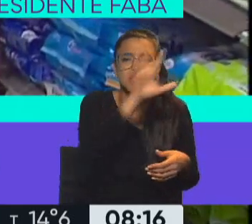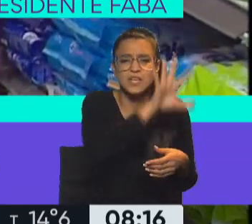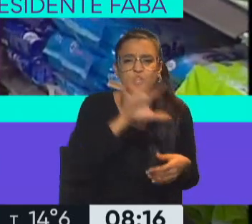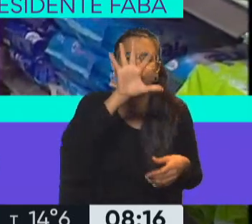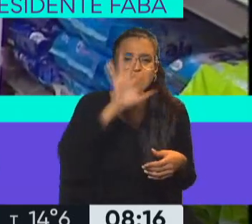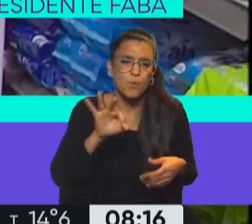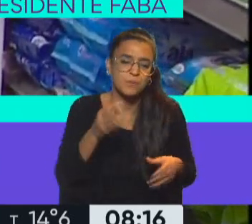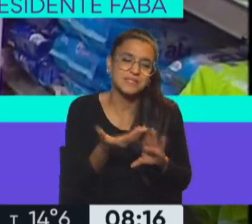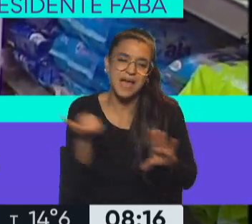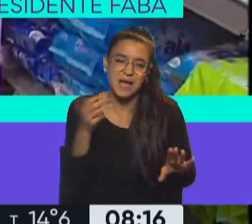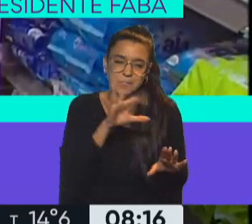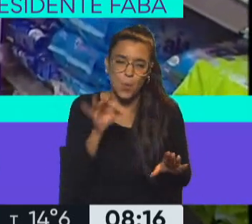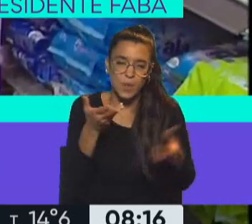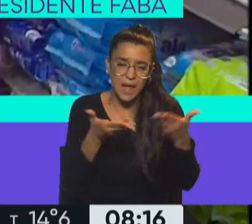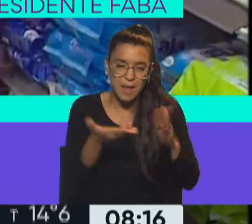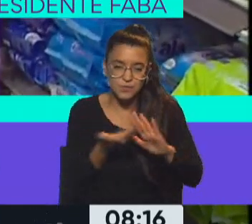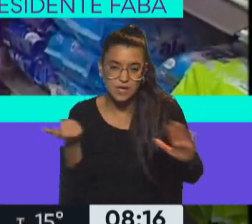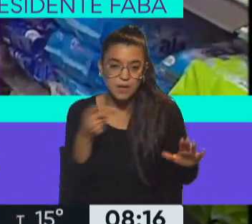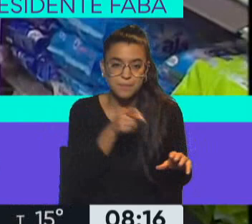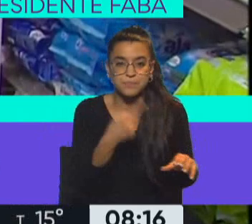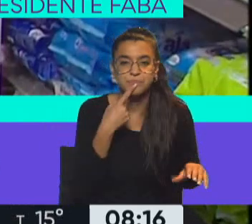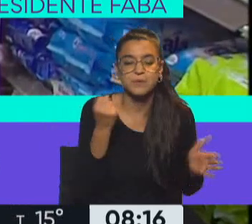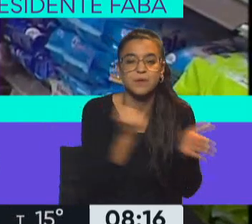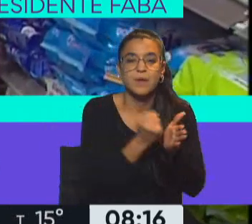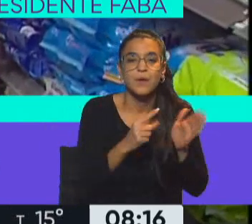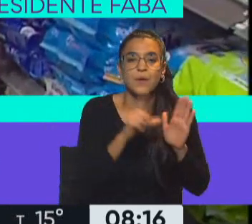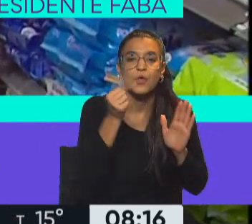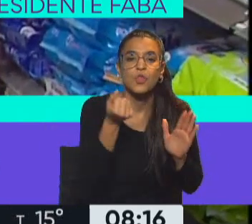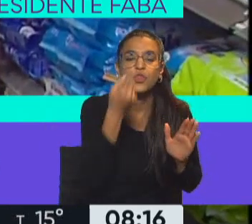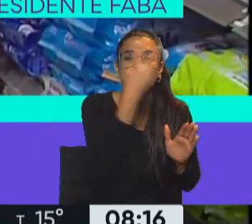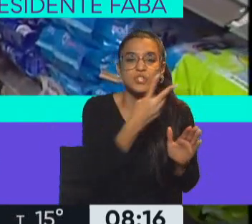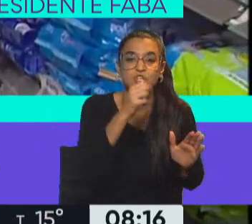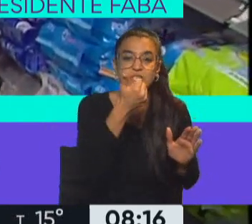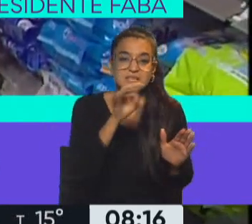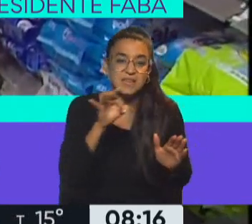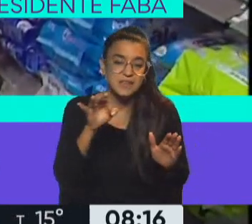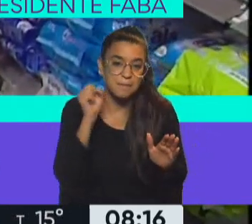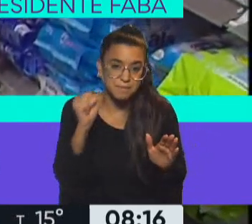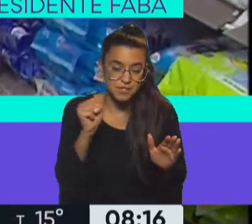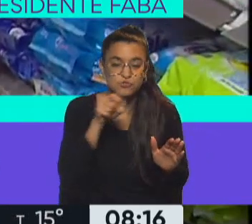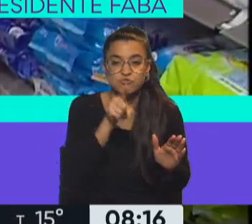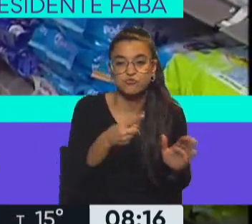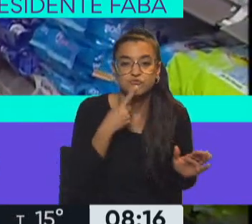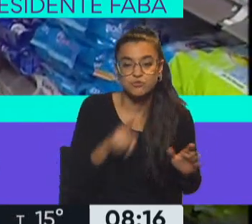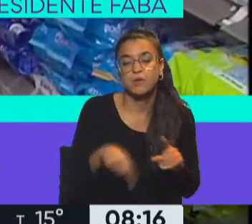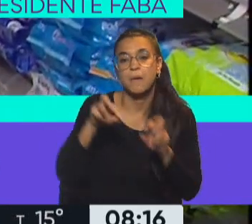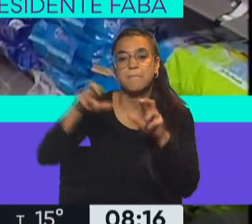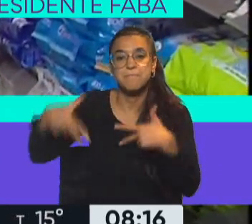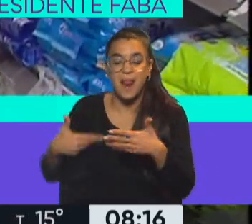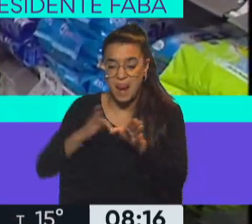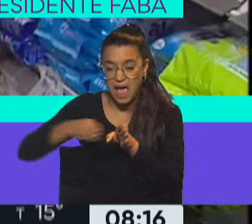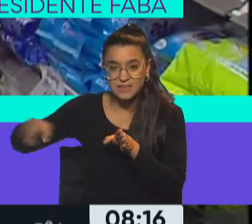le sacaron 50 gramos bien el troquelado para vender a 260 pesos mientras tenemos pan lactal